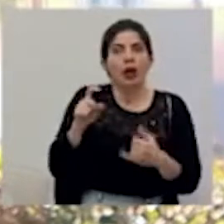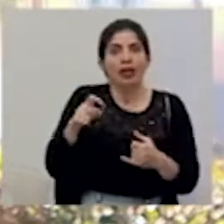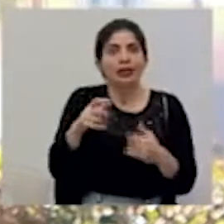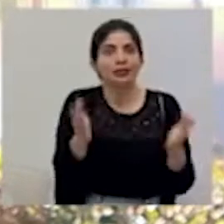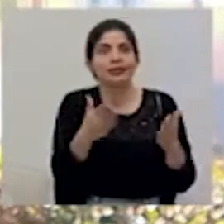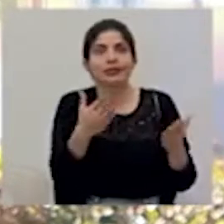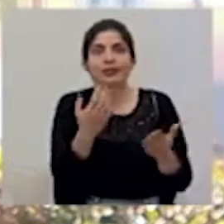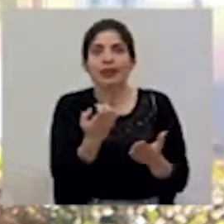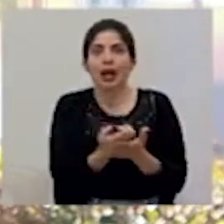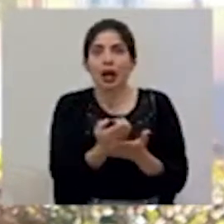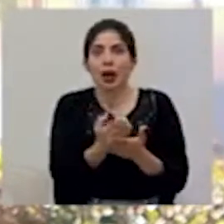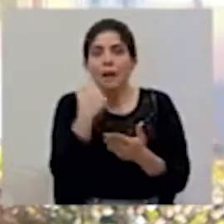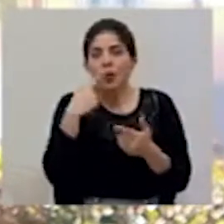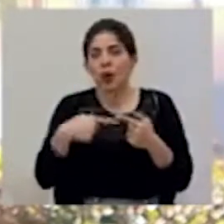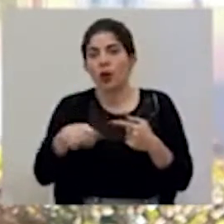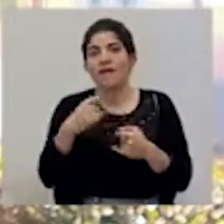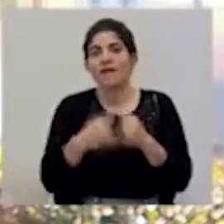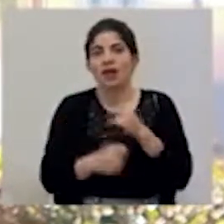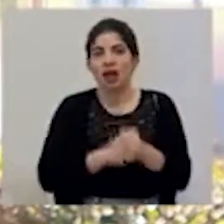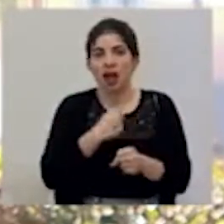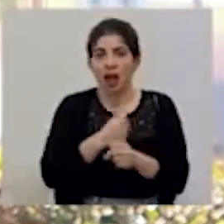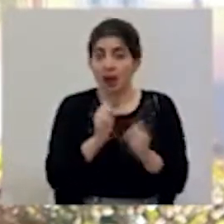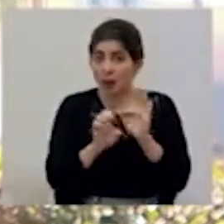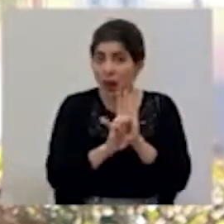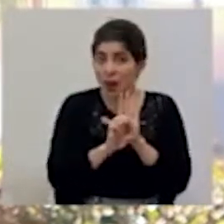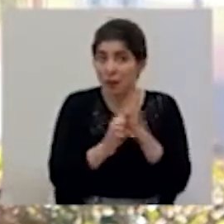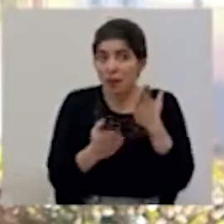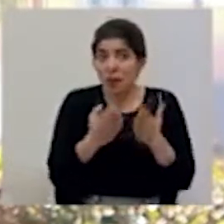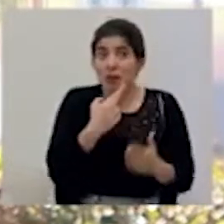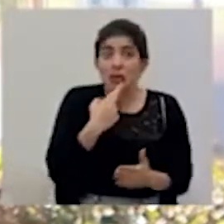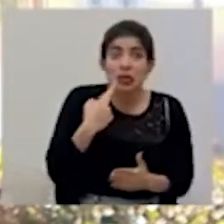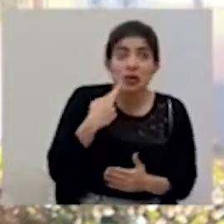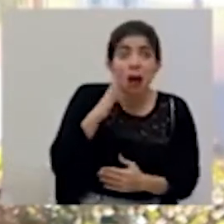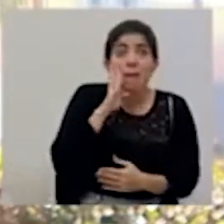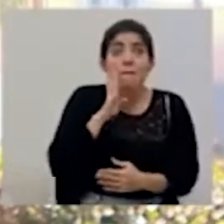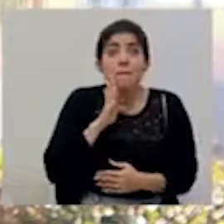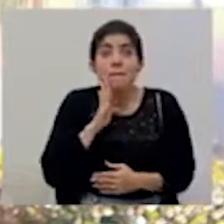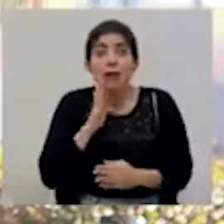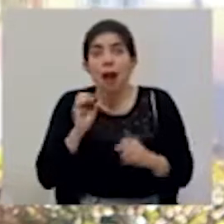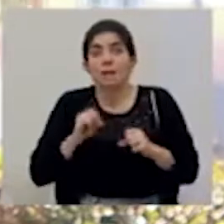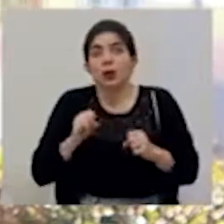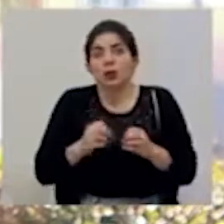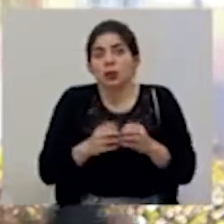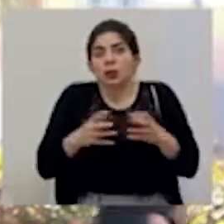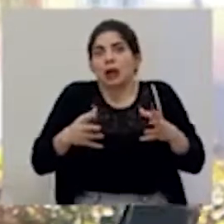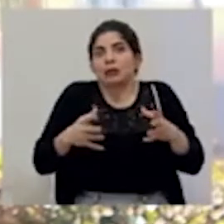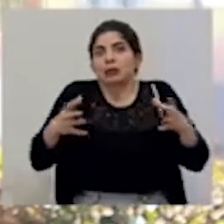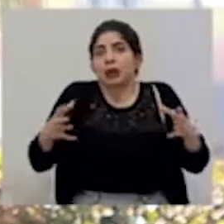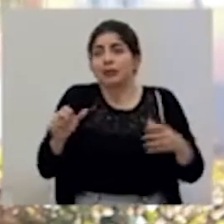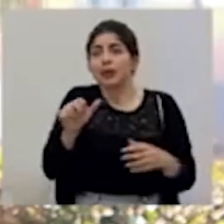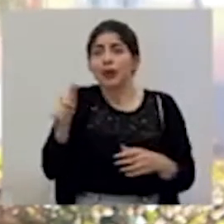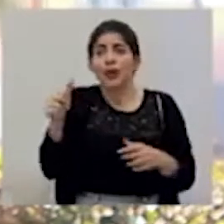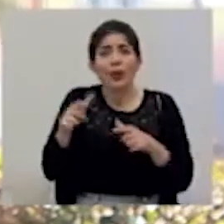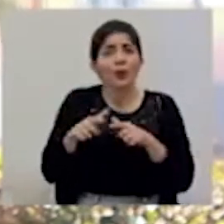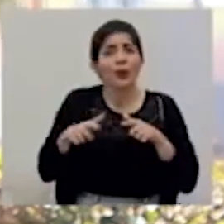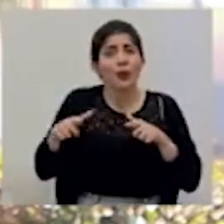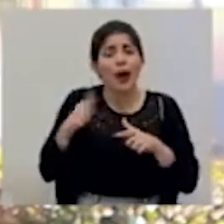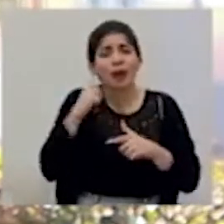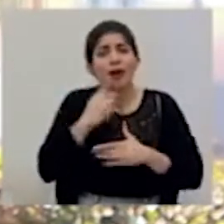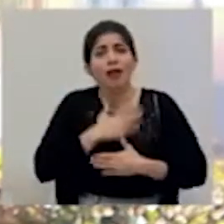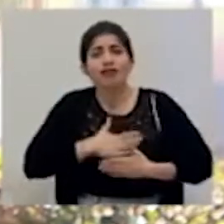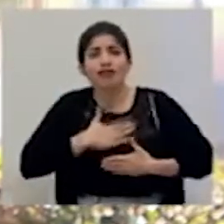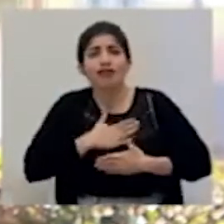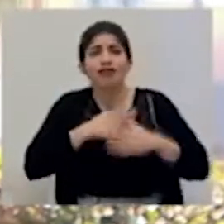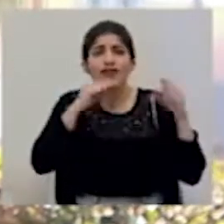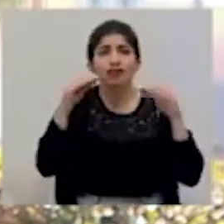económica de cara a fin de año, por ejemplo, donde tal vez restaurantes y bares podrían tener una mayor amplitud y otros lugares de recreo